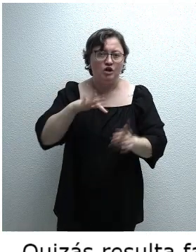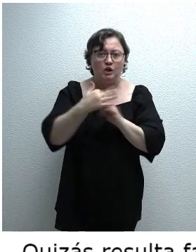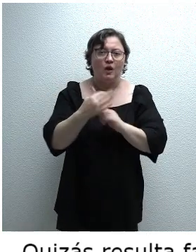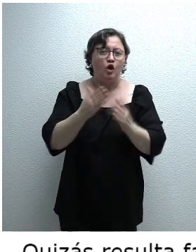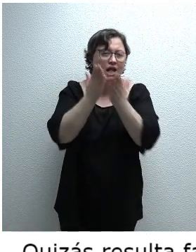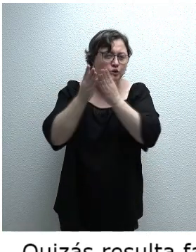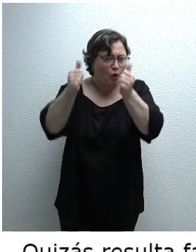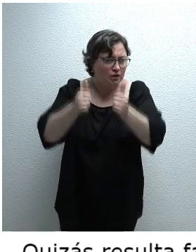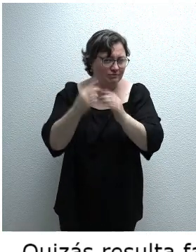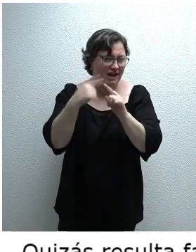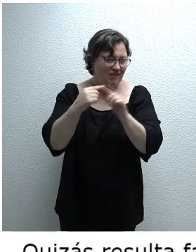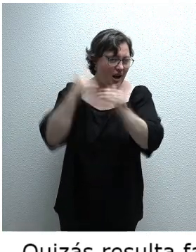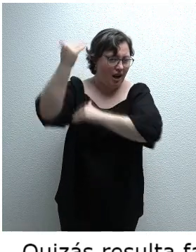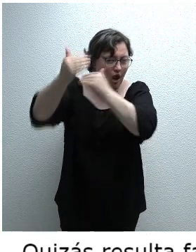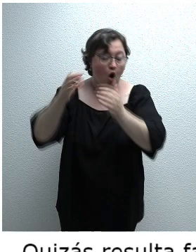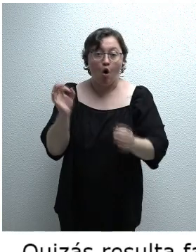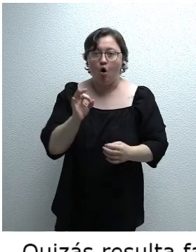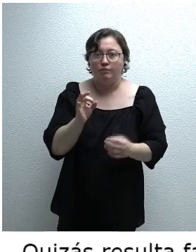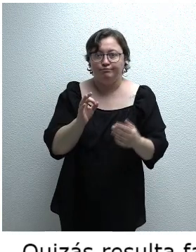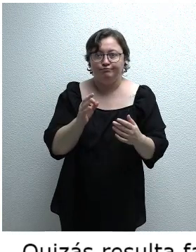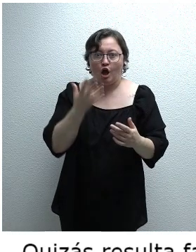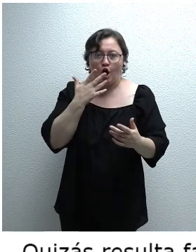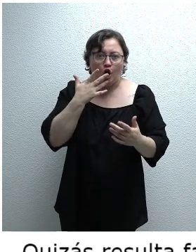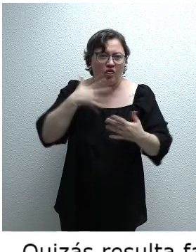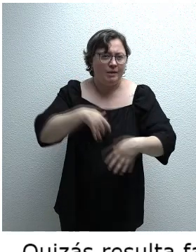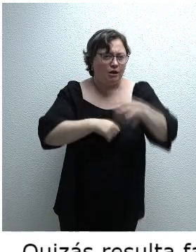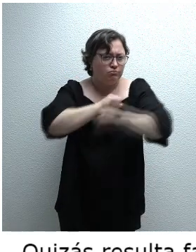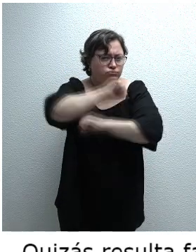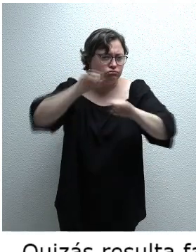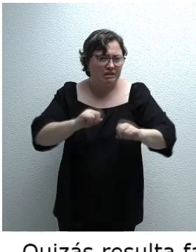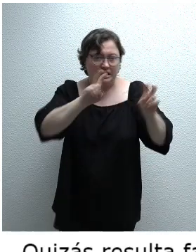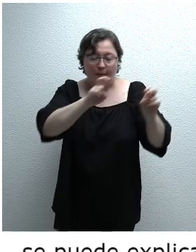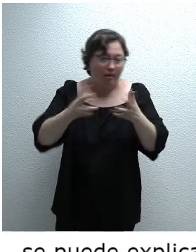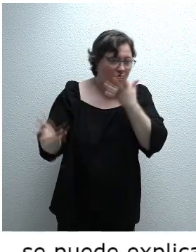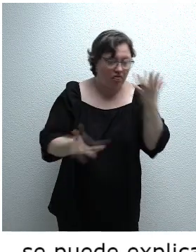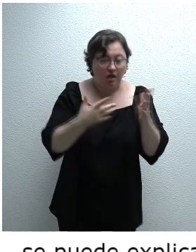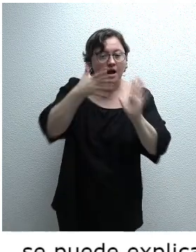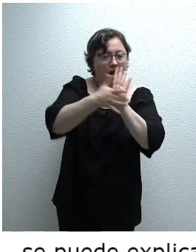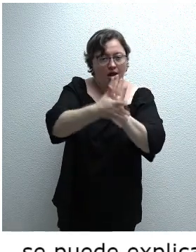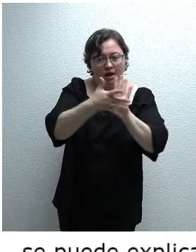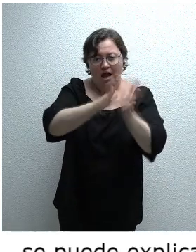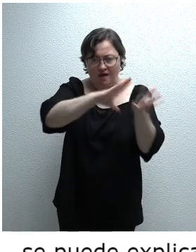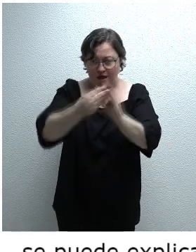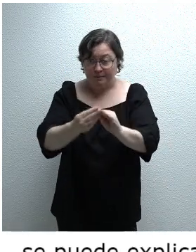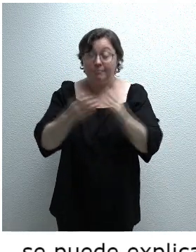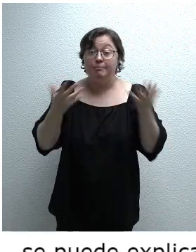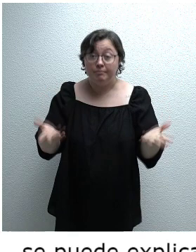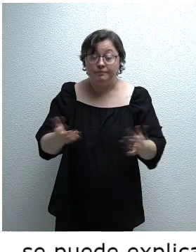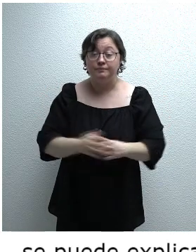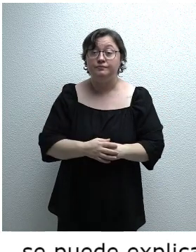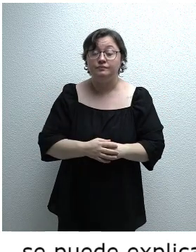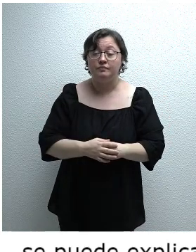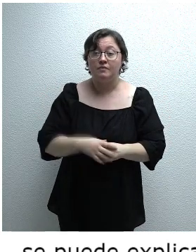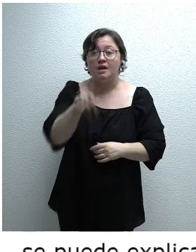de estudio, por ejemplo, o a su conocimiento especial sobre una determinada materia. Eso se trata de trasladar a